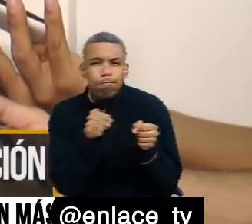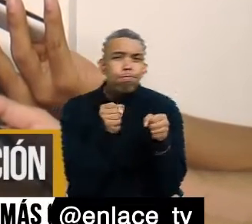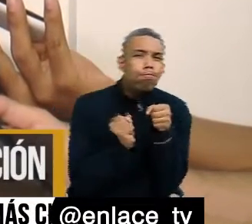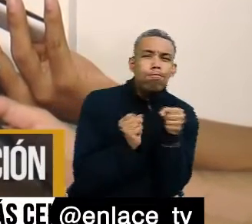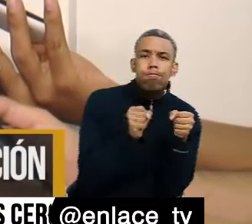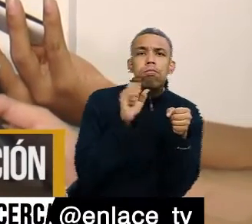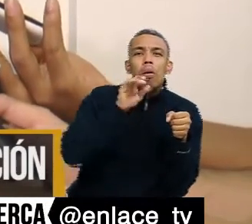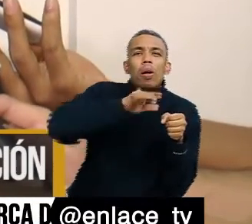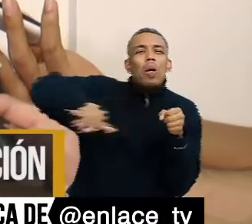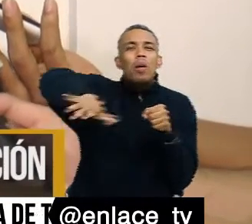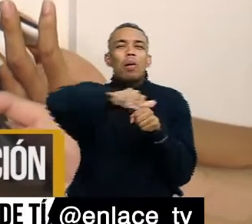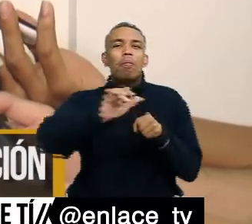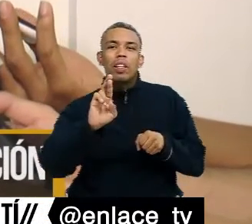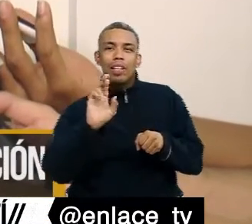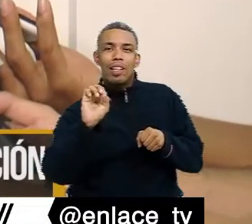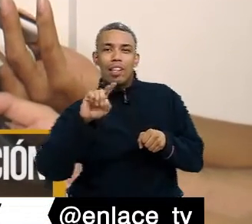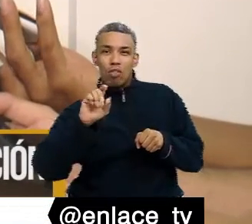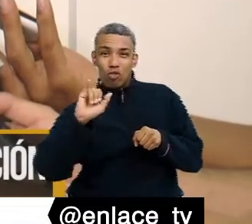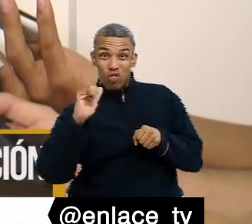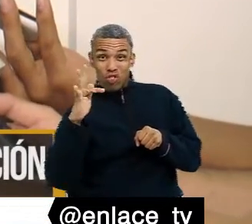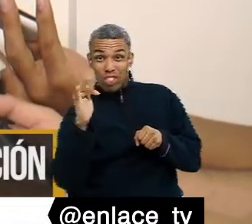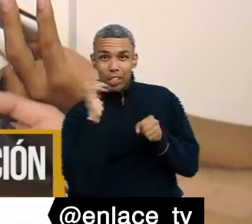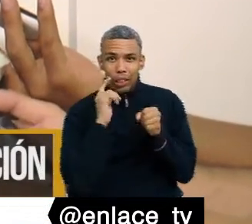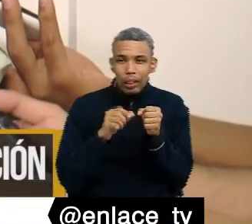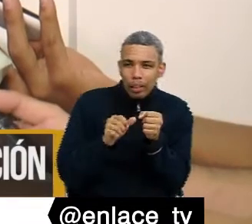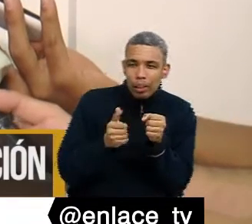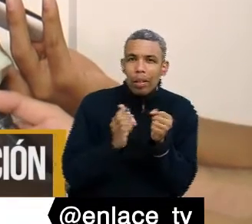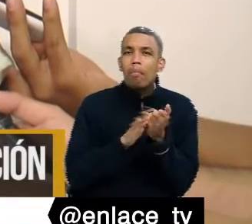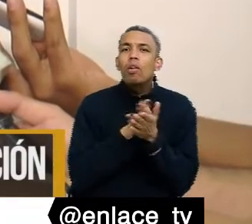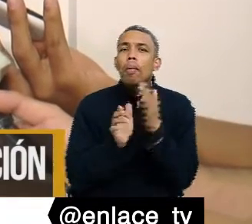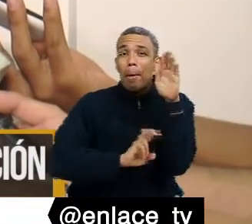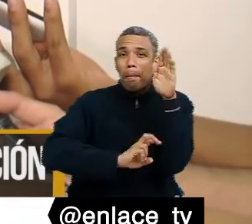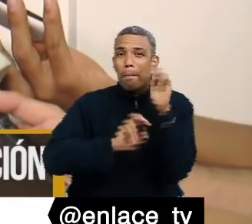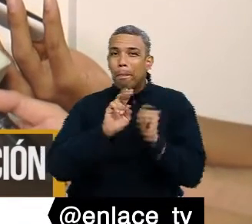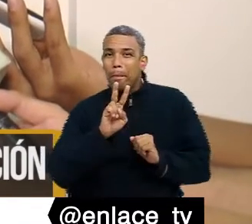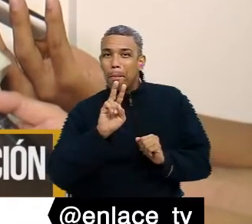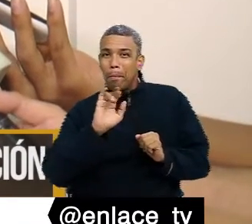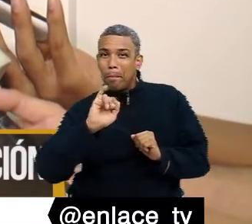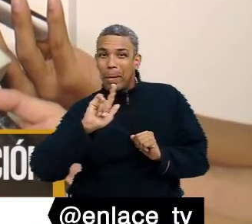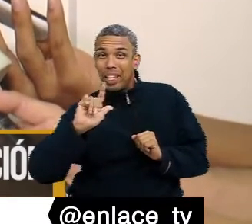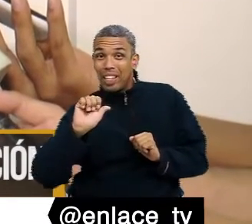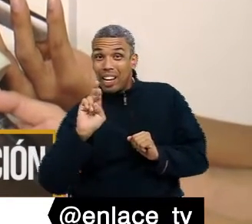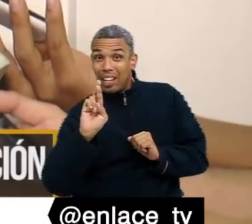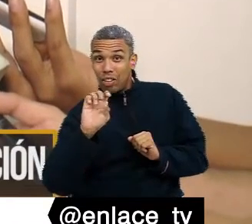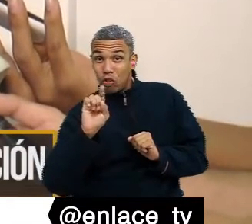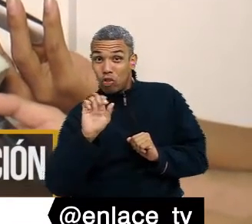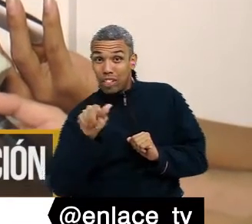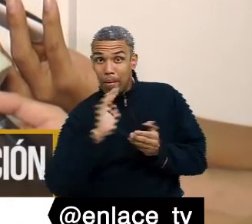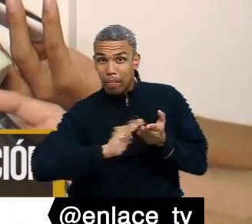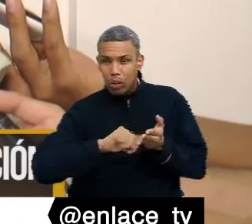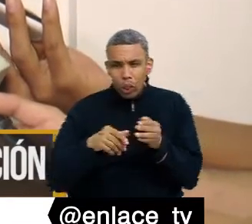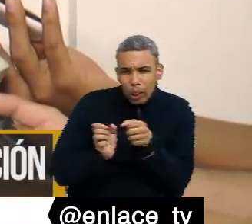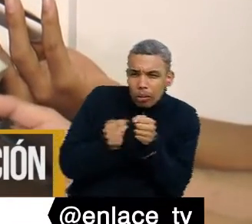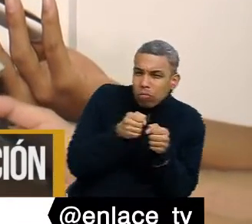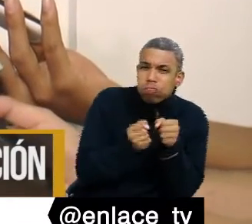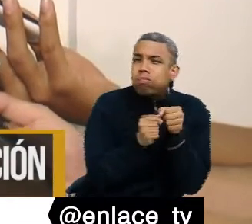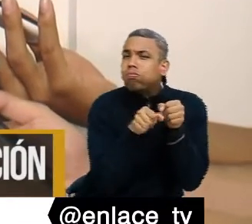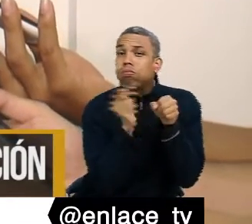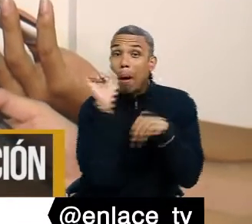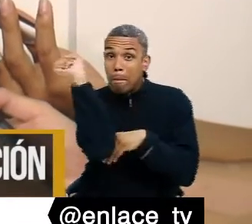las patrullas, el Villa Rosita, es que se llama el sector Villa Rosita, inmediatamente las patrullas emprendieron la búsqueda de